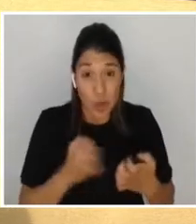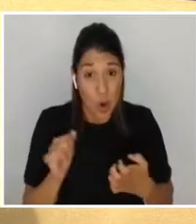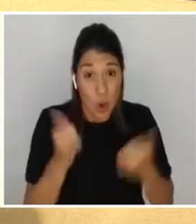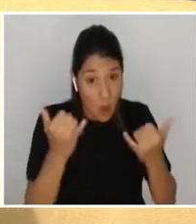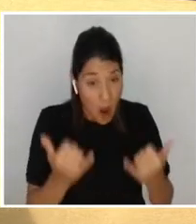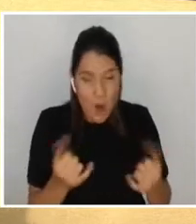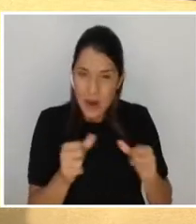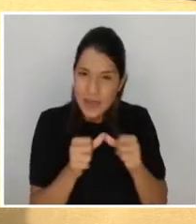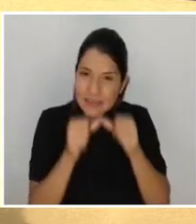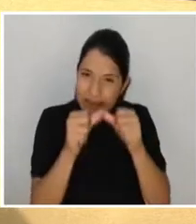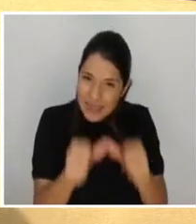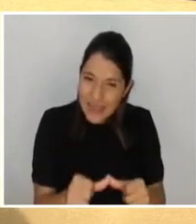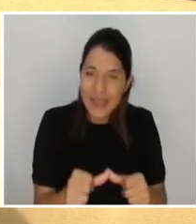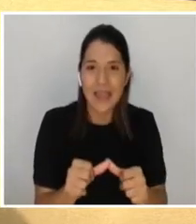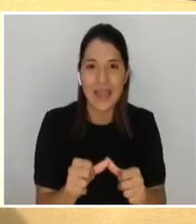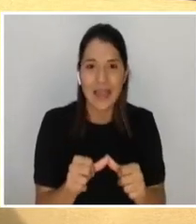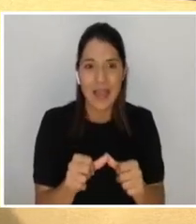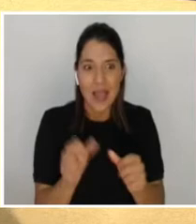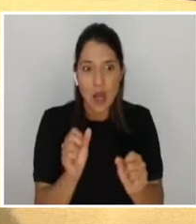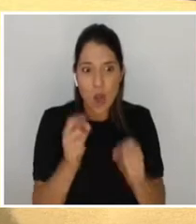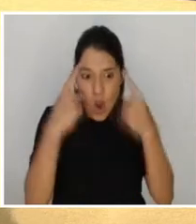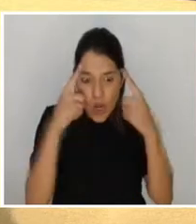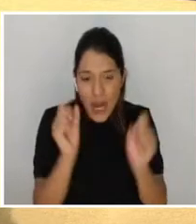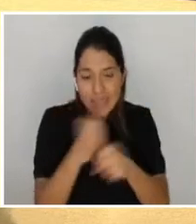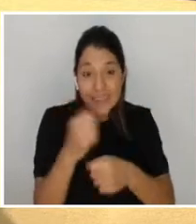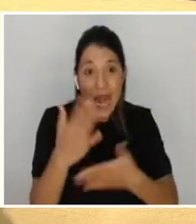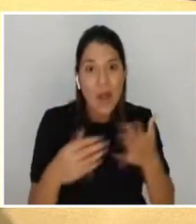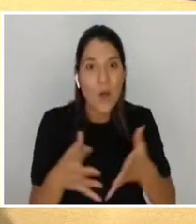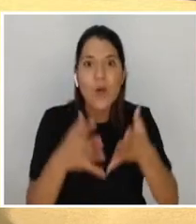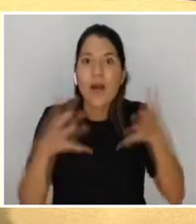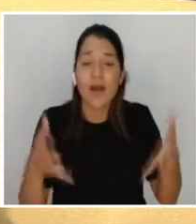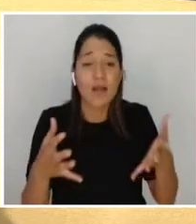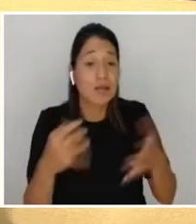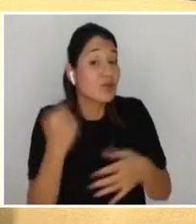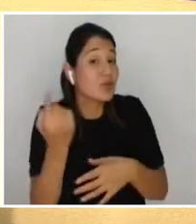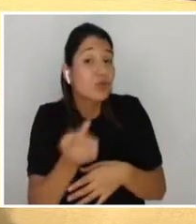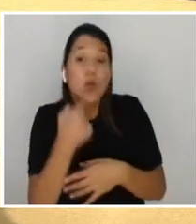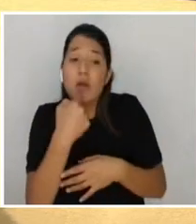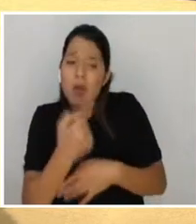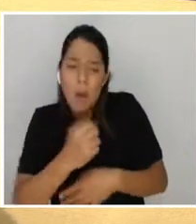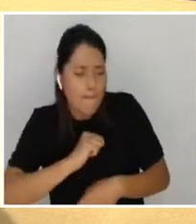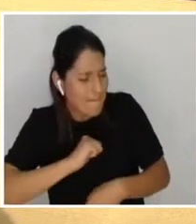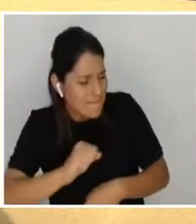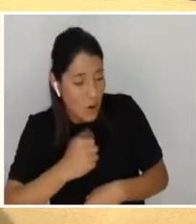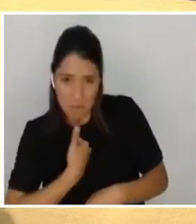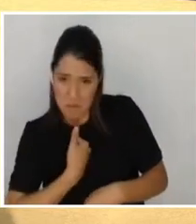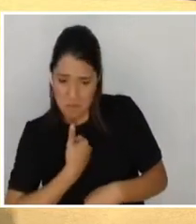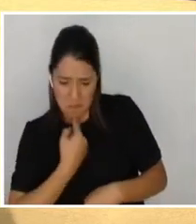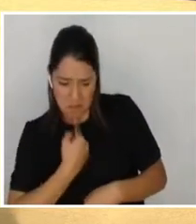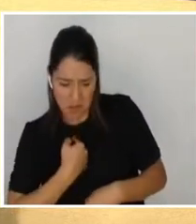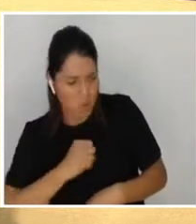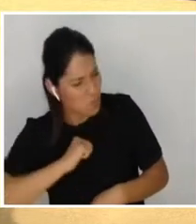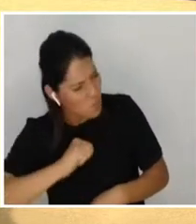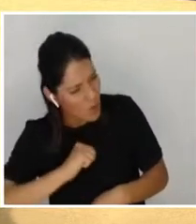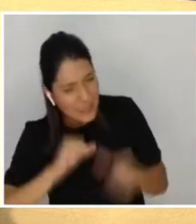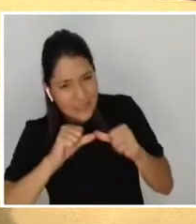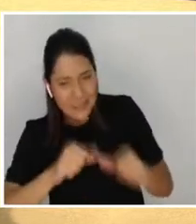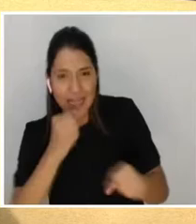de hacer esto grande, nada más le digo, póngale, siga trabajando con esa misma